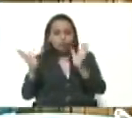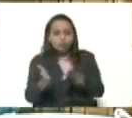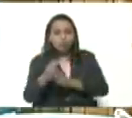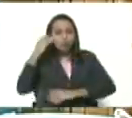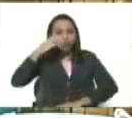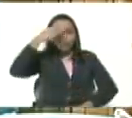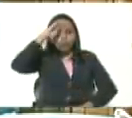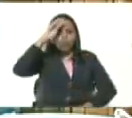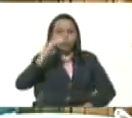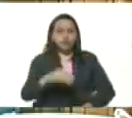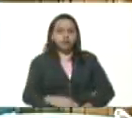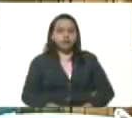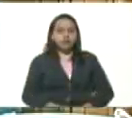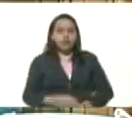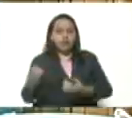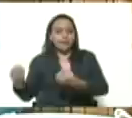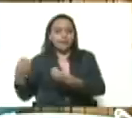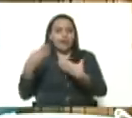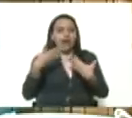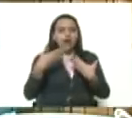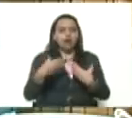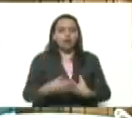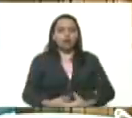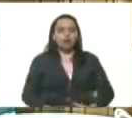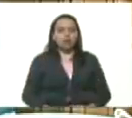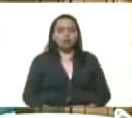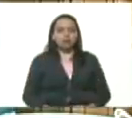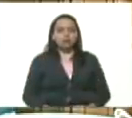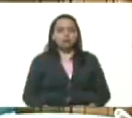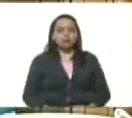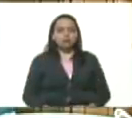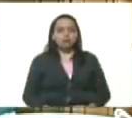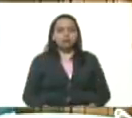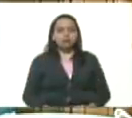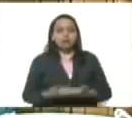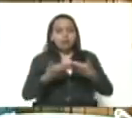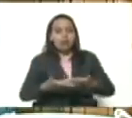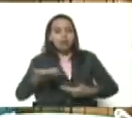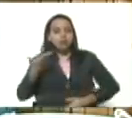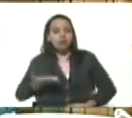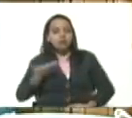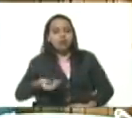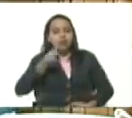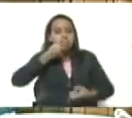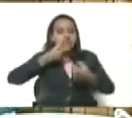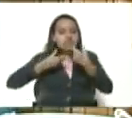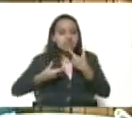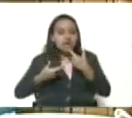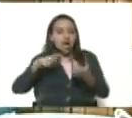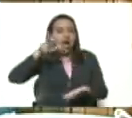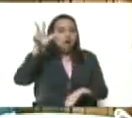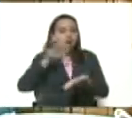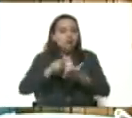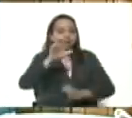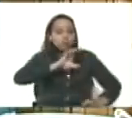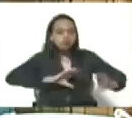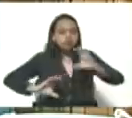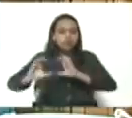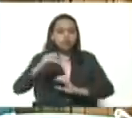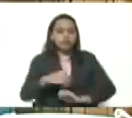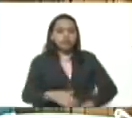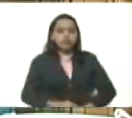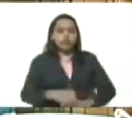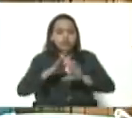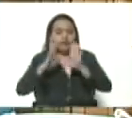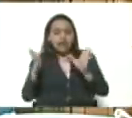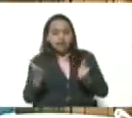Cuba nos ha enviado un lote importante de medicamentos comprobados científicamente en